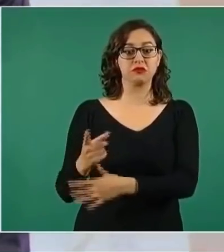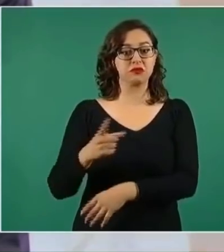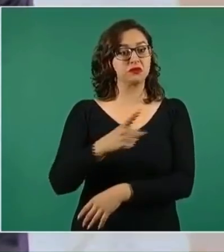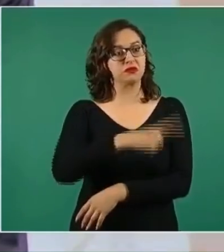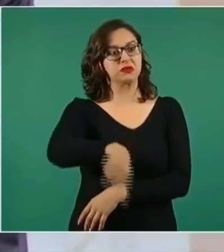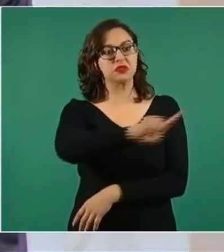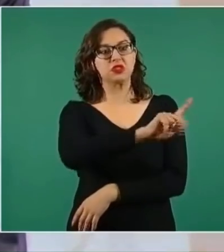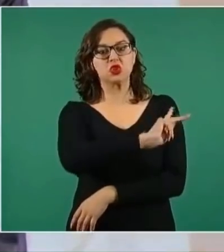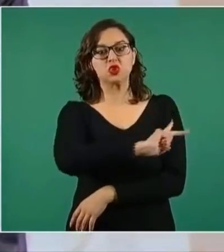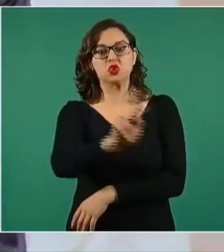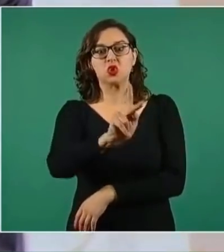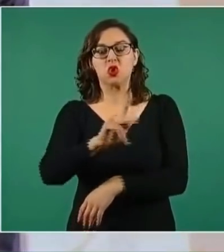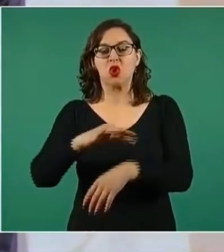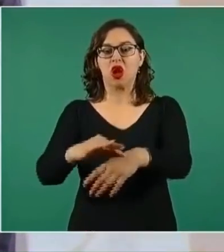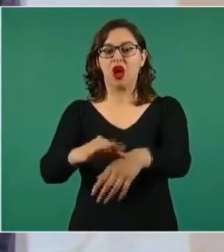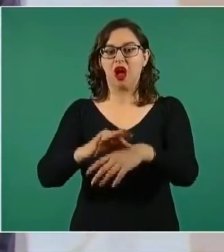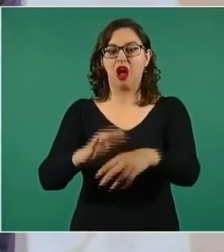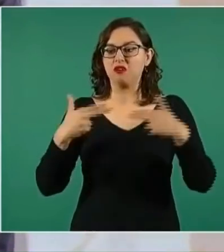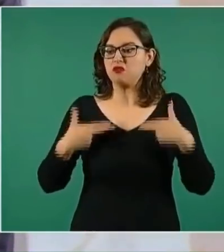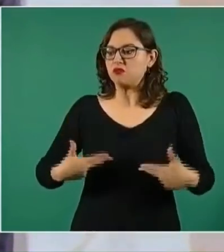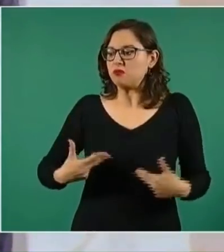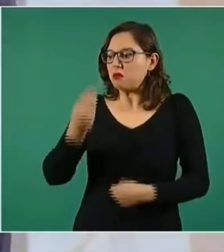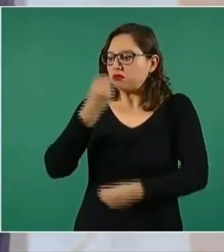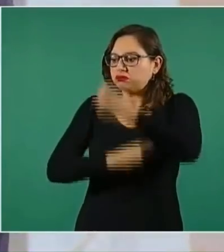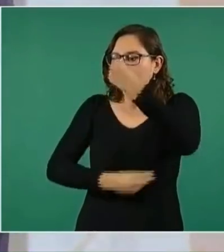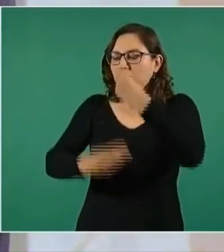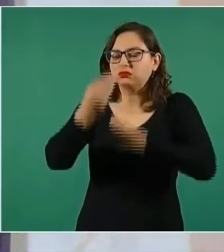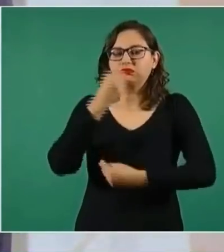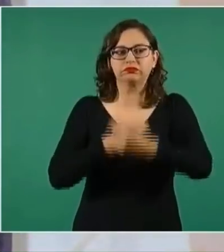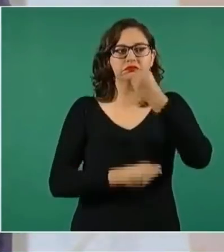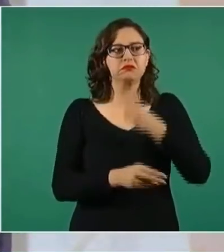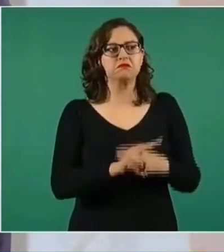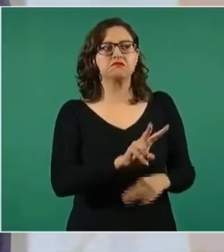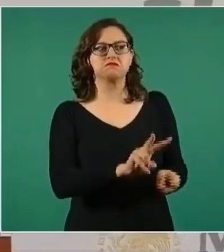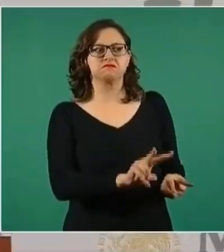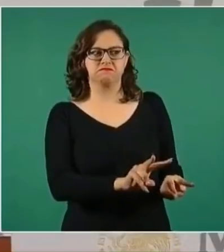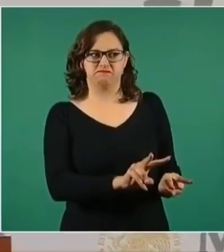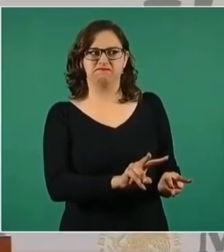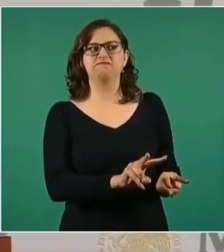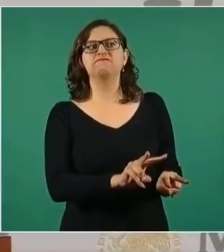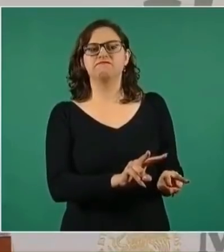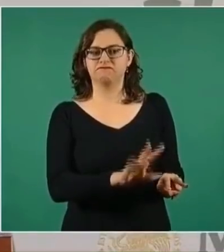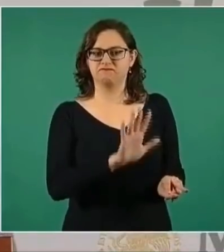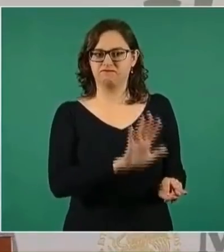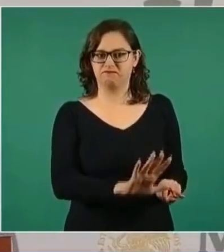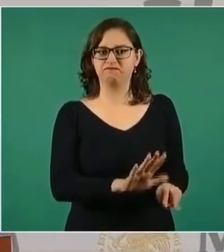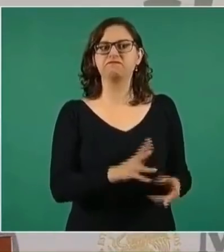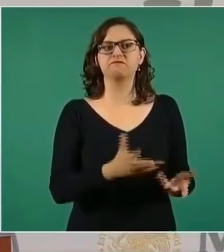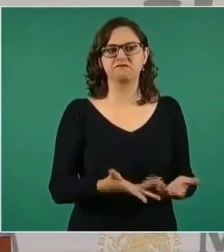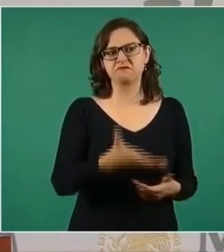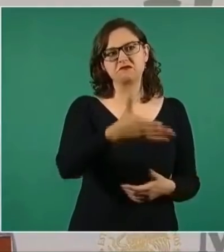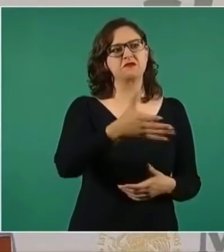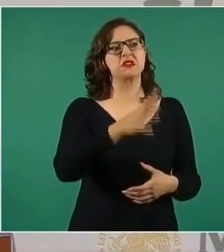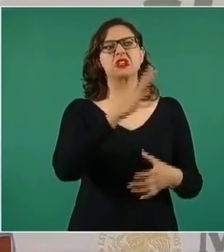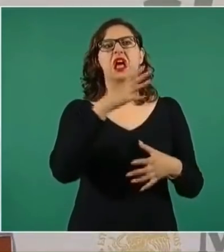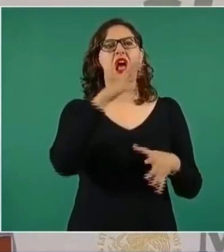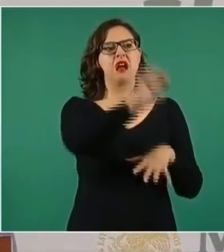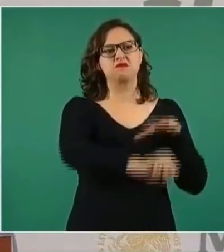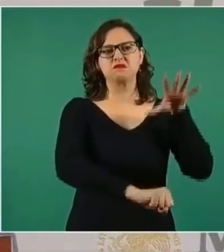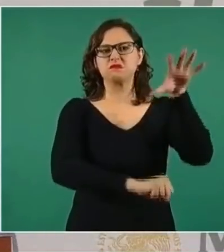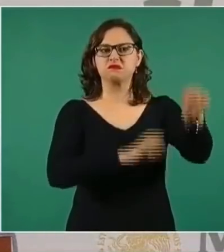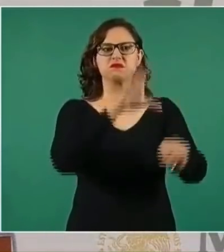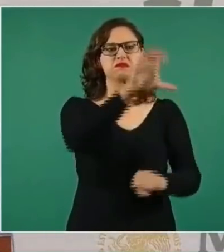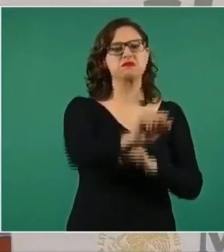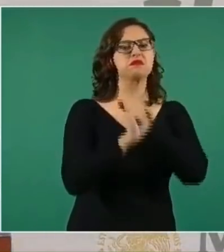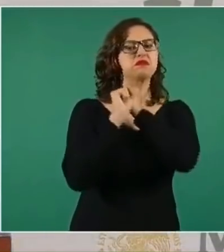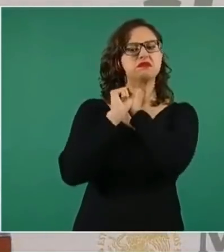todos carne humana, empezó a convertirlos en esclavos.